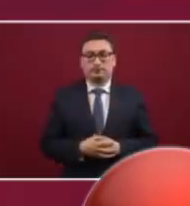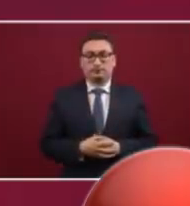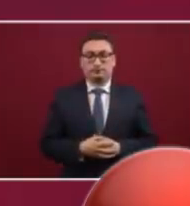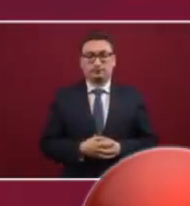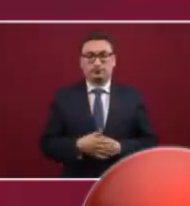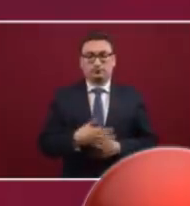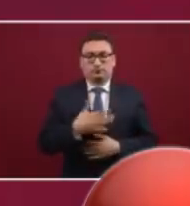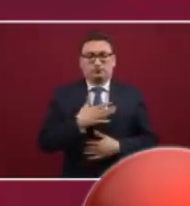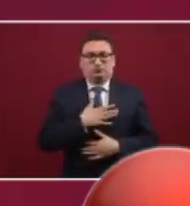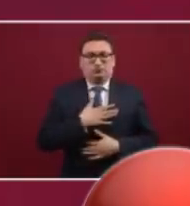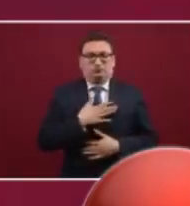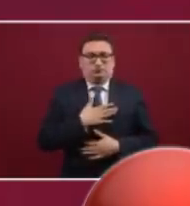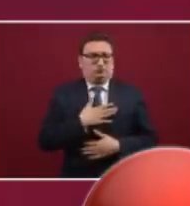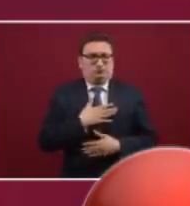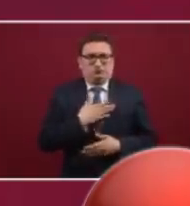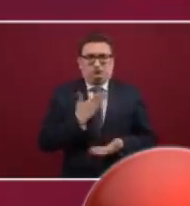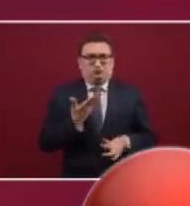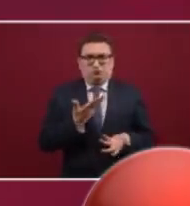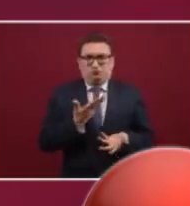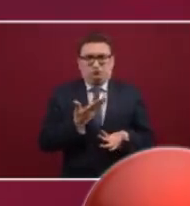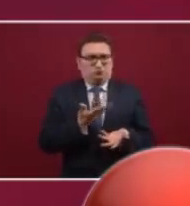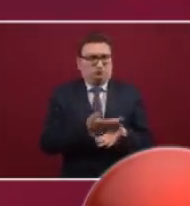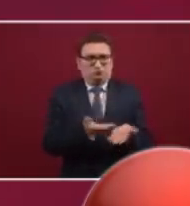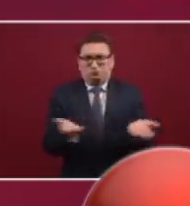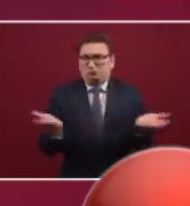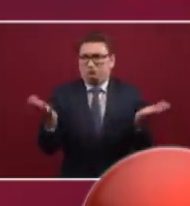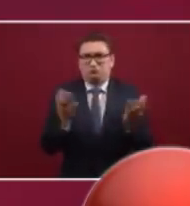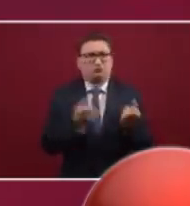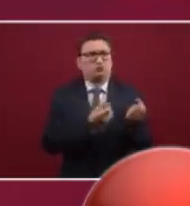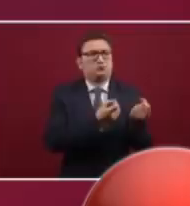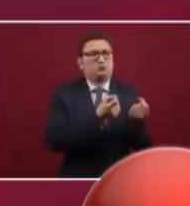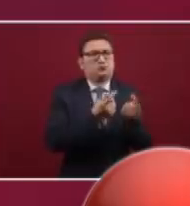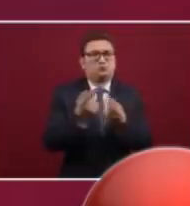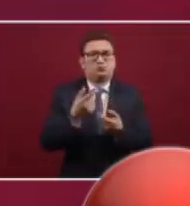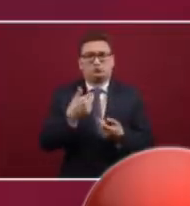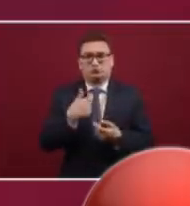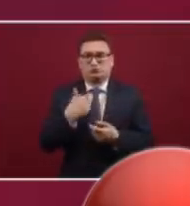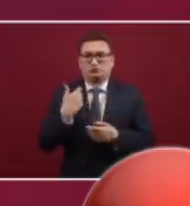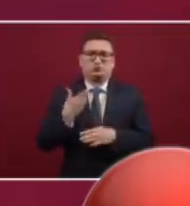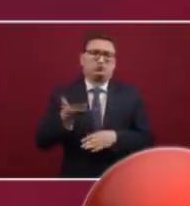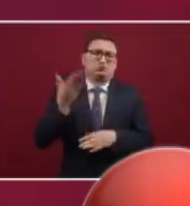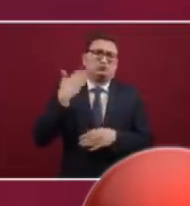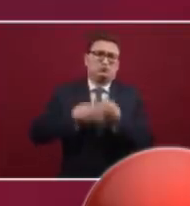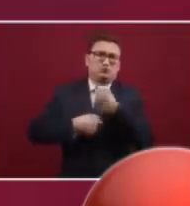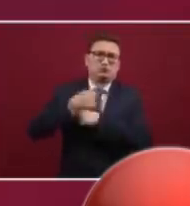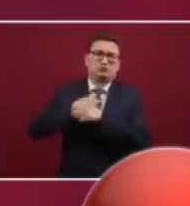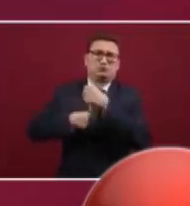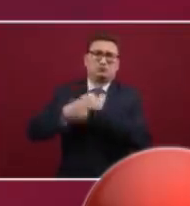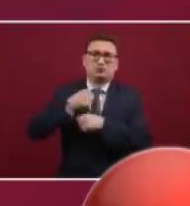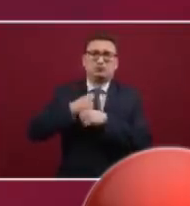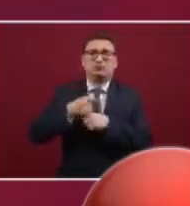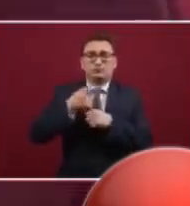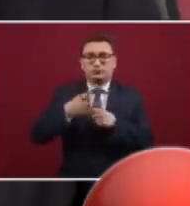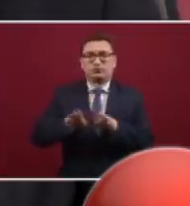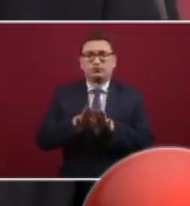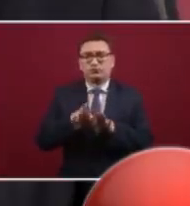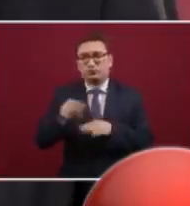Soy cliente de algunos desde hace años.